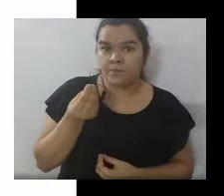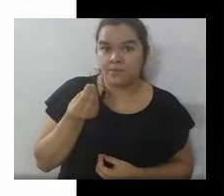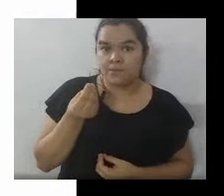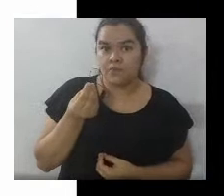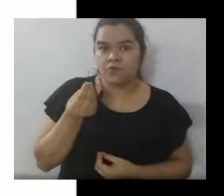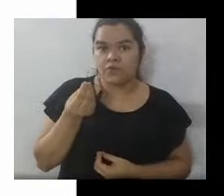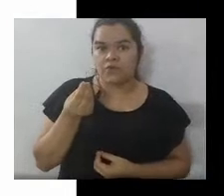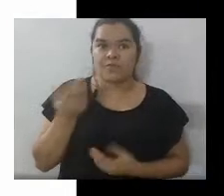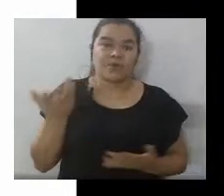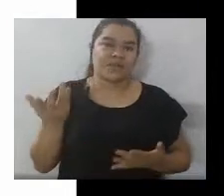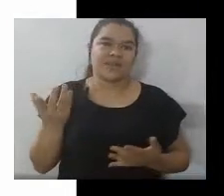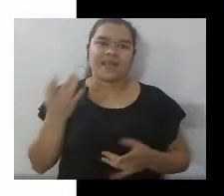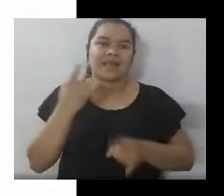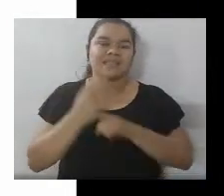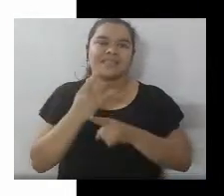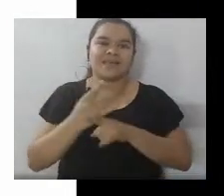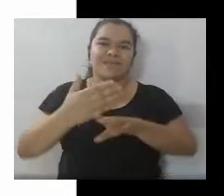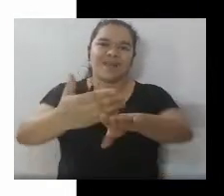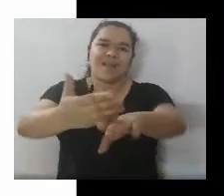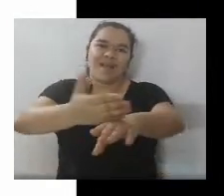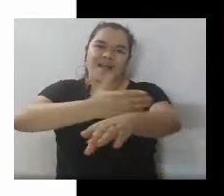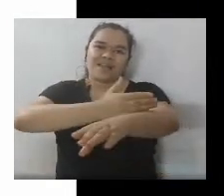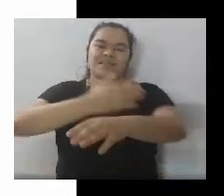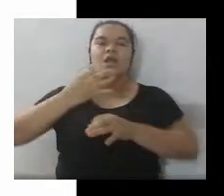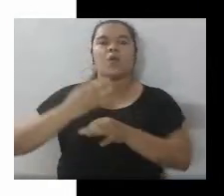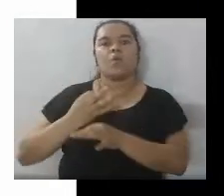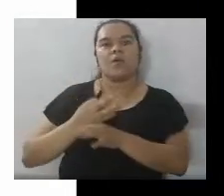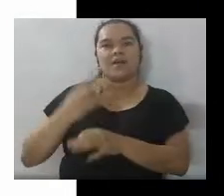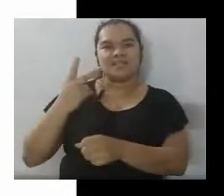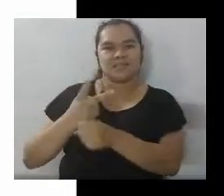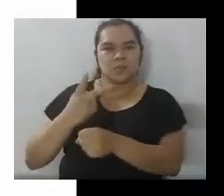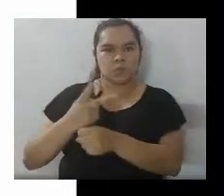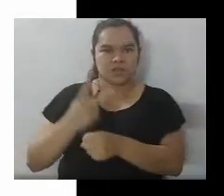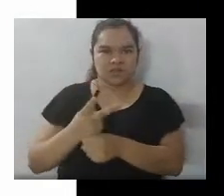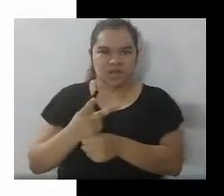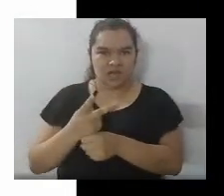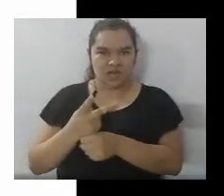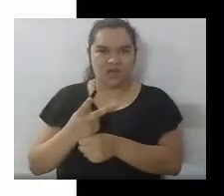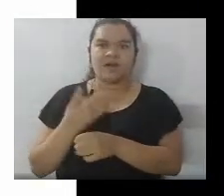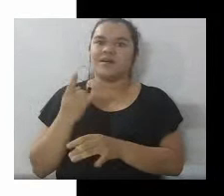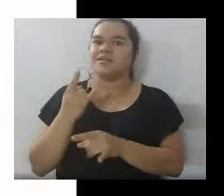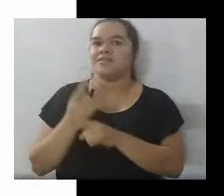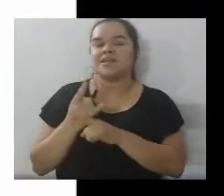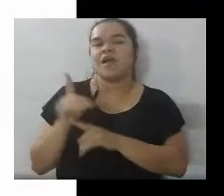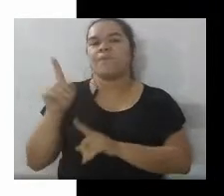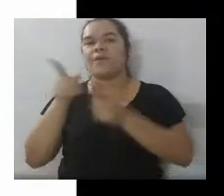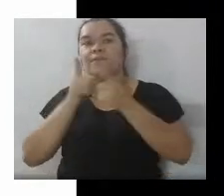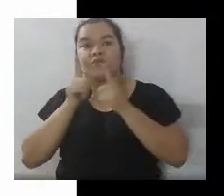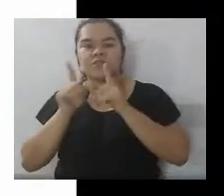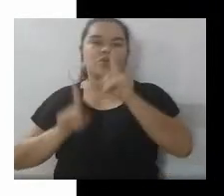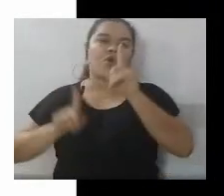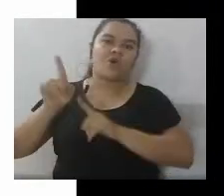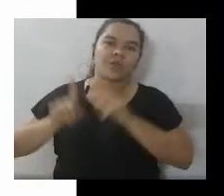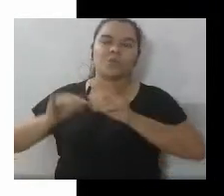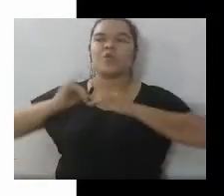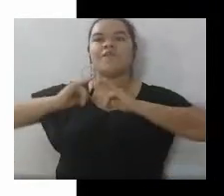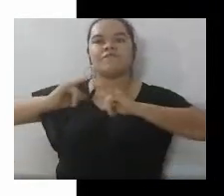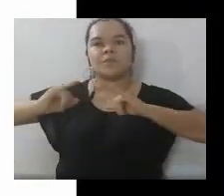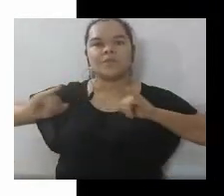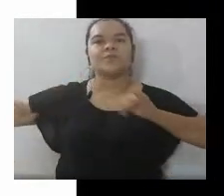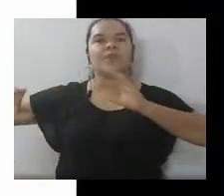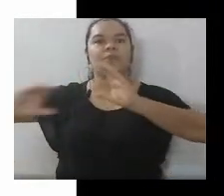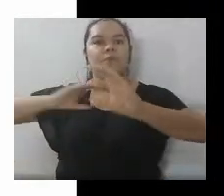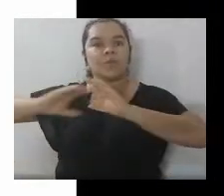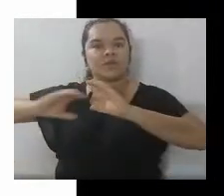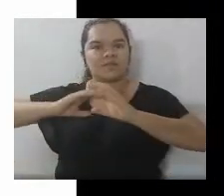taladrados, digamos, de la secundaria, con docentes que tengan vinculación, ¿no?, con la informática. Sabemos de